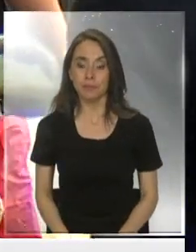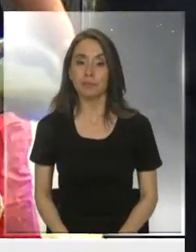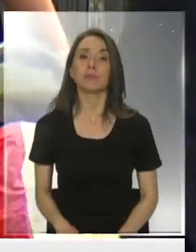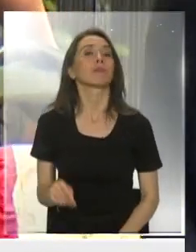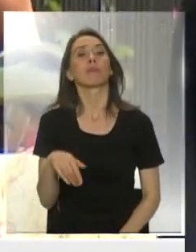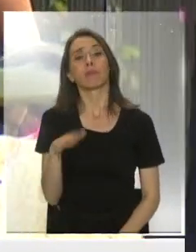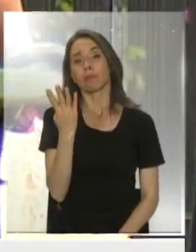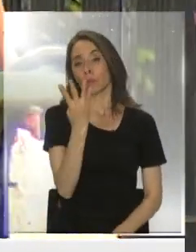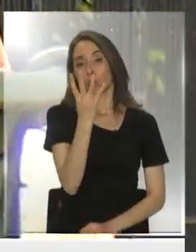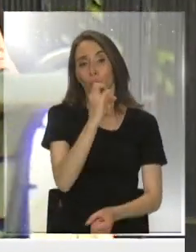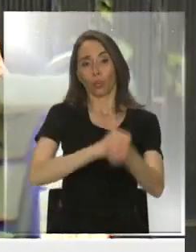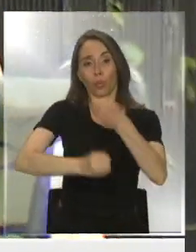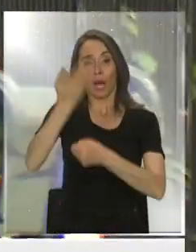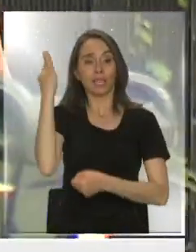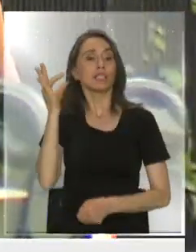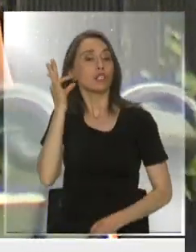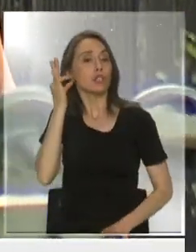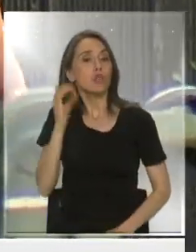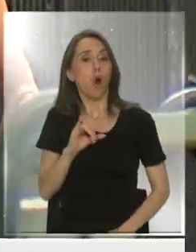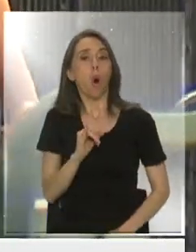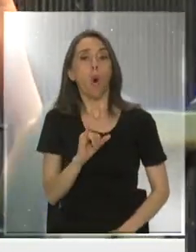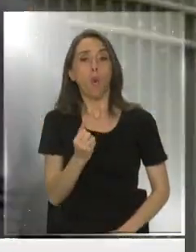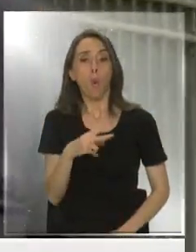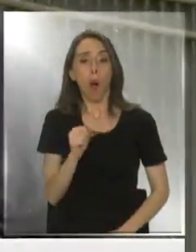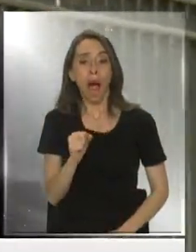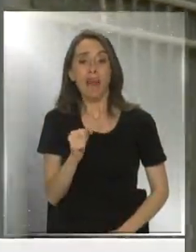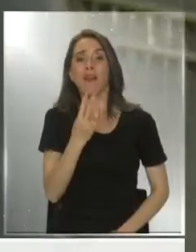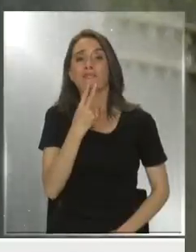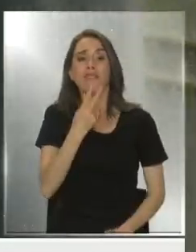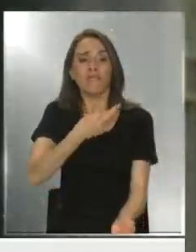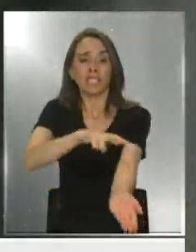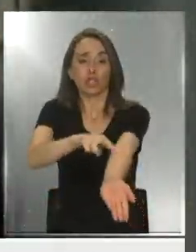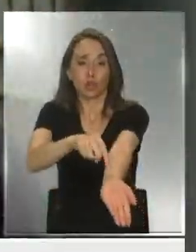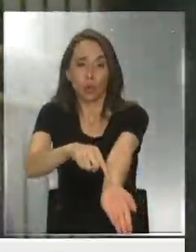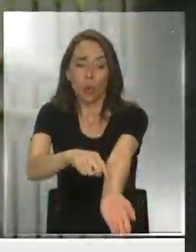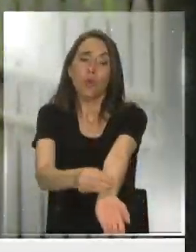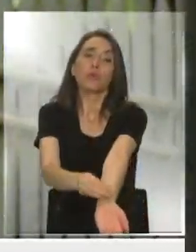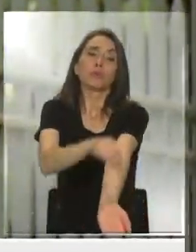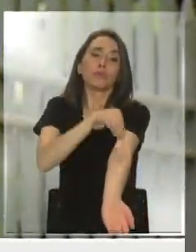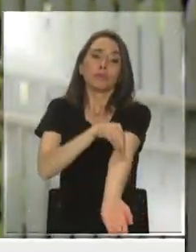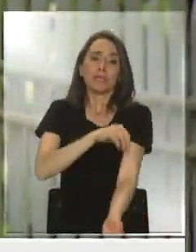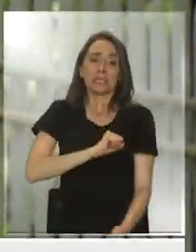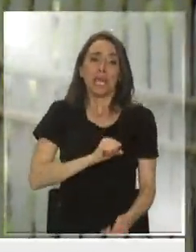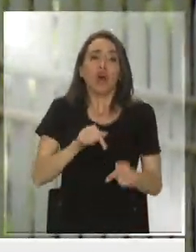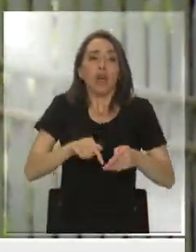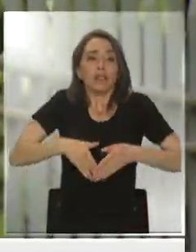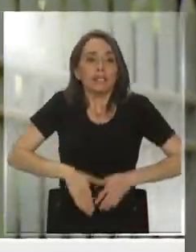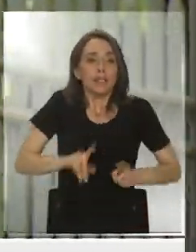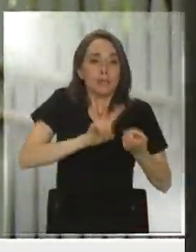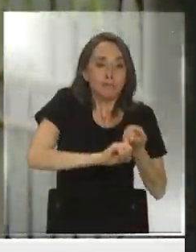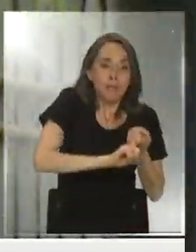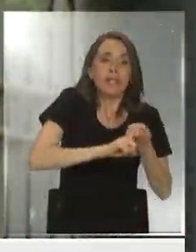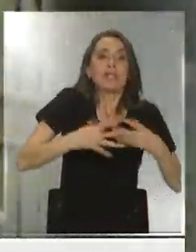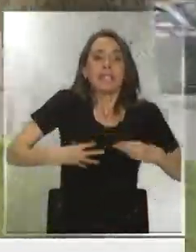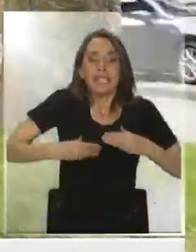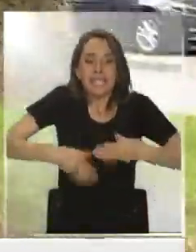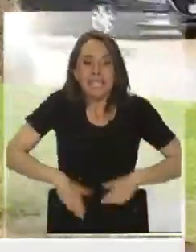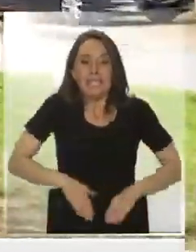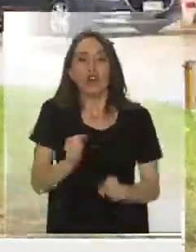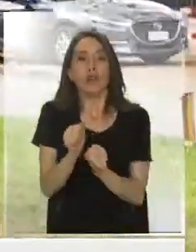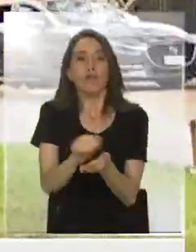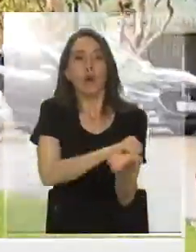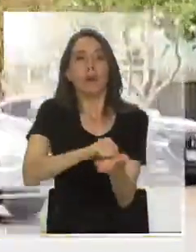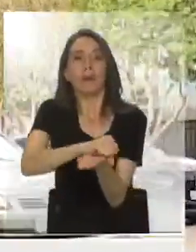Fue hace más de 40 años que Juana Mellado se vino desde el sur. Acá formó familia y tuvo hijos. Trabajó como asesora del hogar para